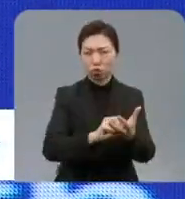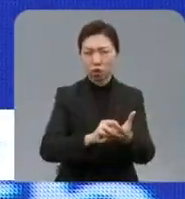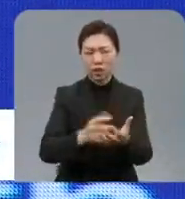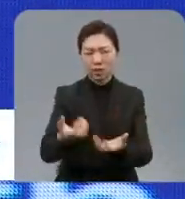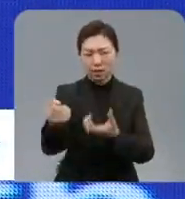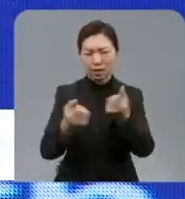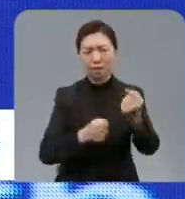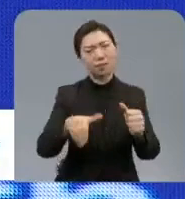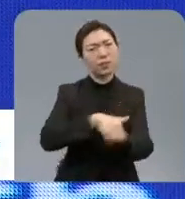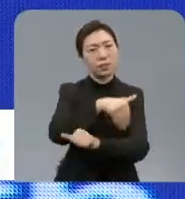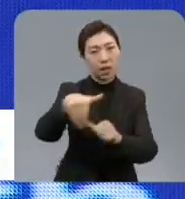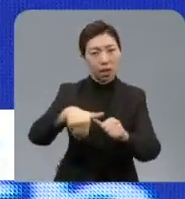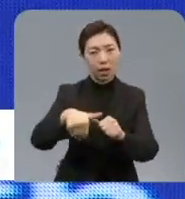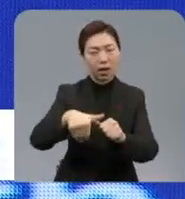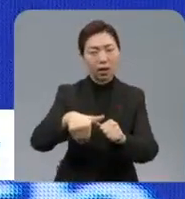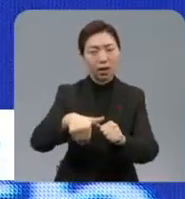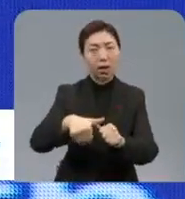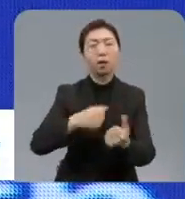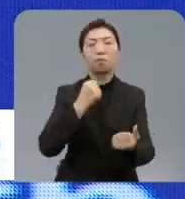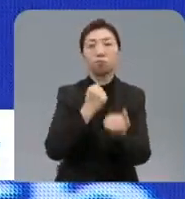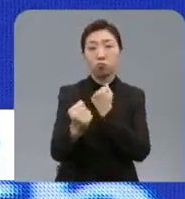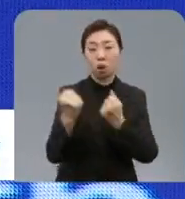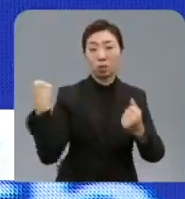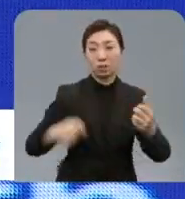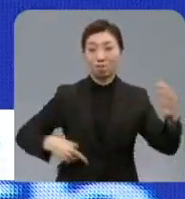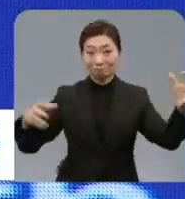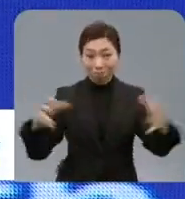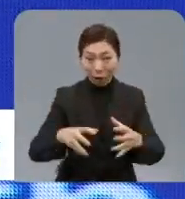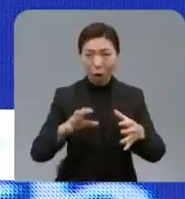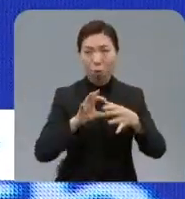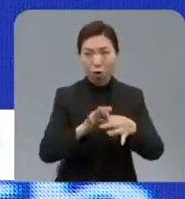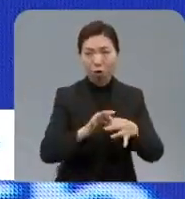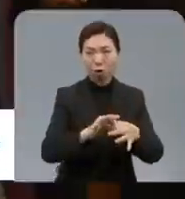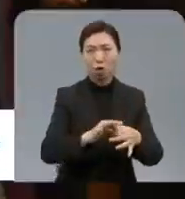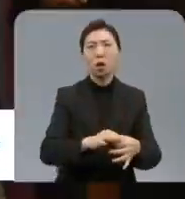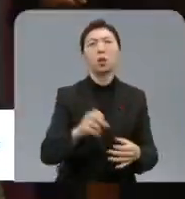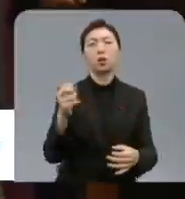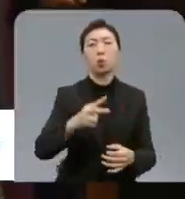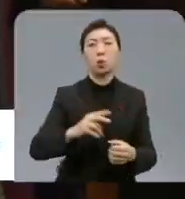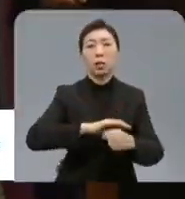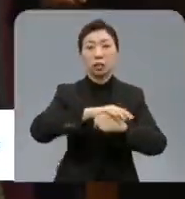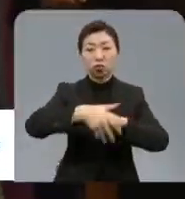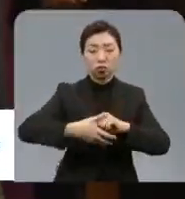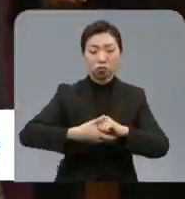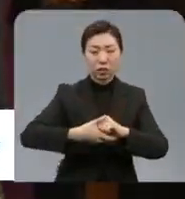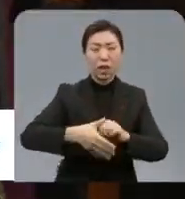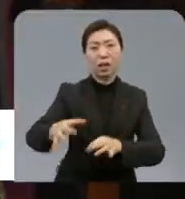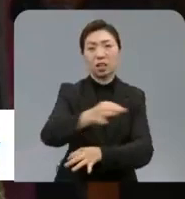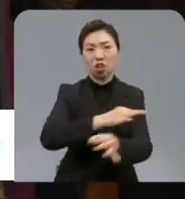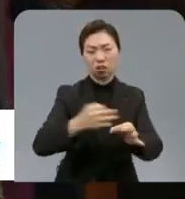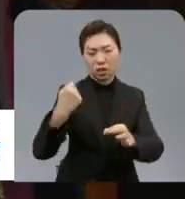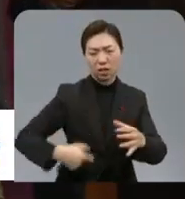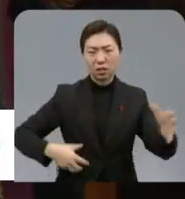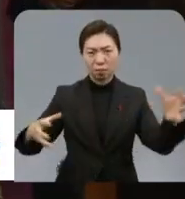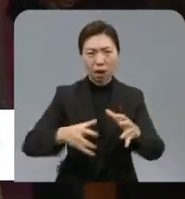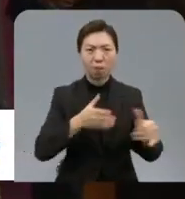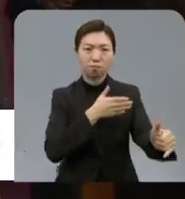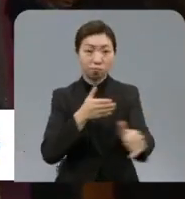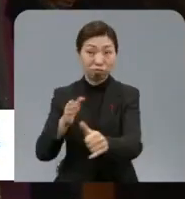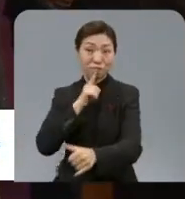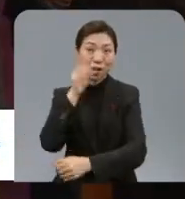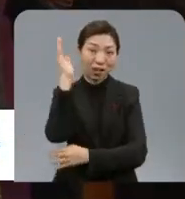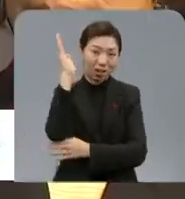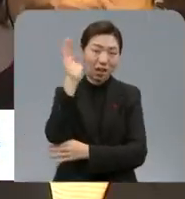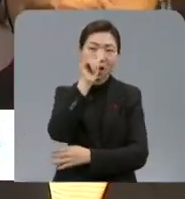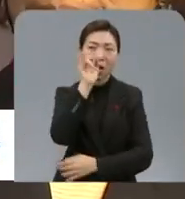candidatura de pusan como sede de la Expo mundial 2030 el presidente se centrará en promover la excelente entorno de negocios que